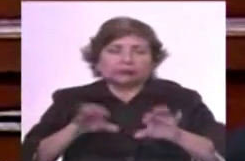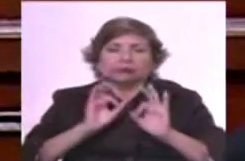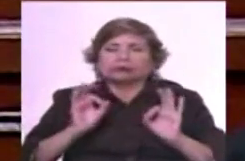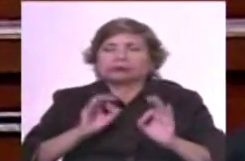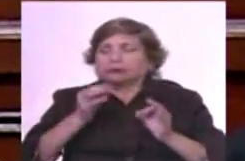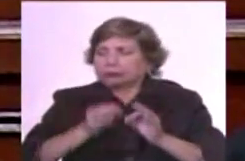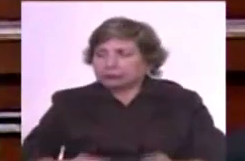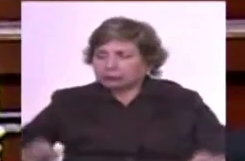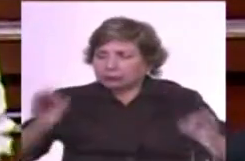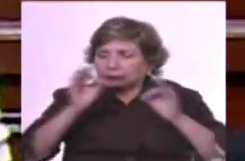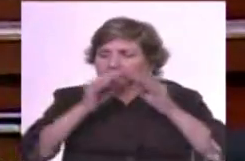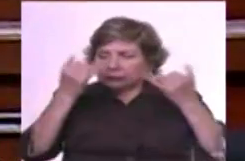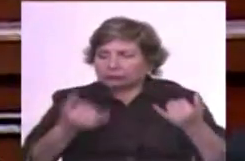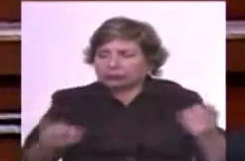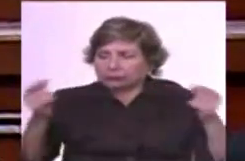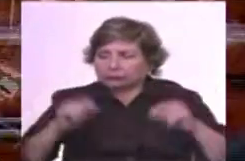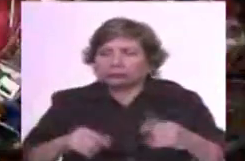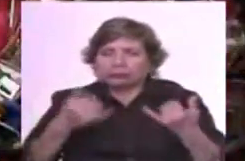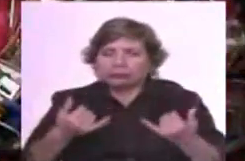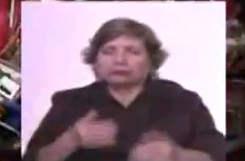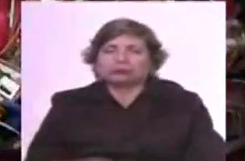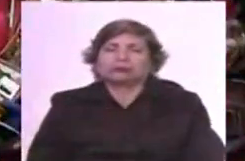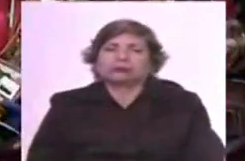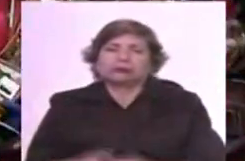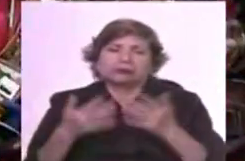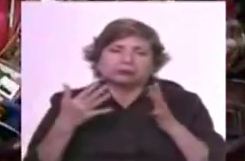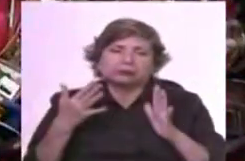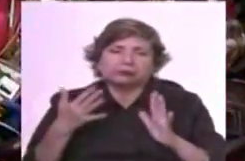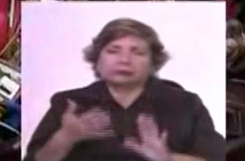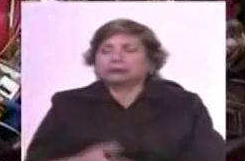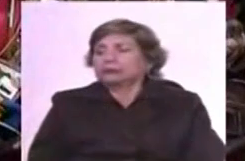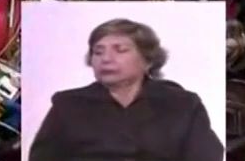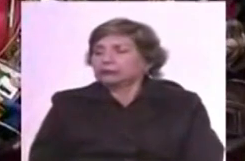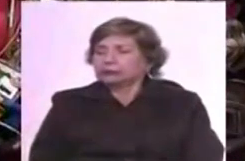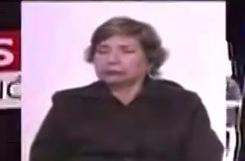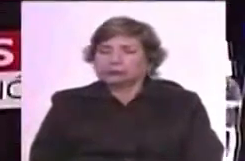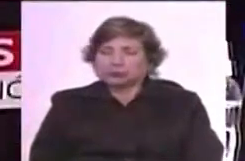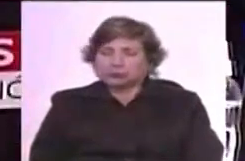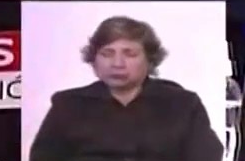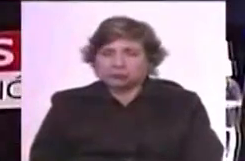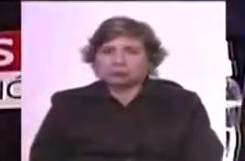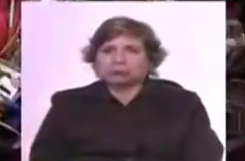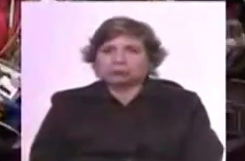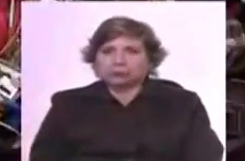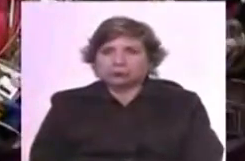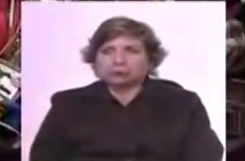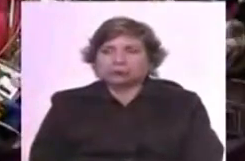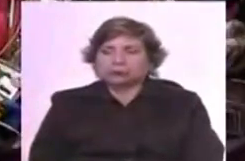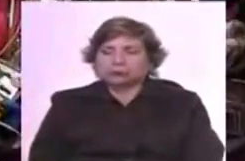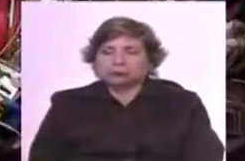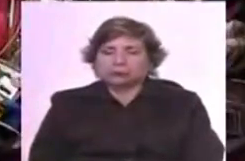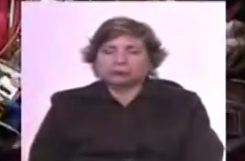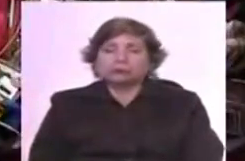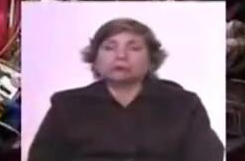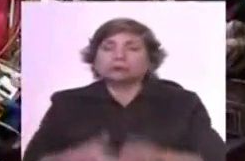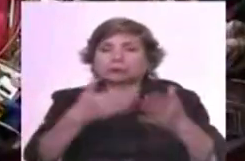de conocerse los hechos. A Luciana León se le atribuye haber gestionado tráfico de influencias entre